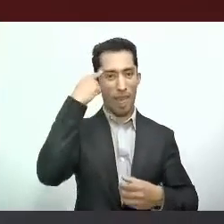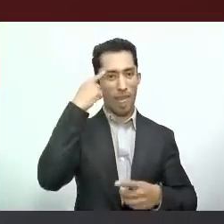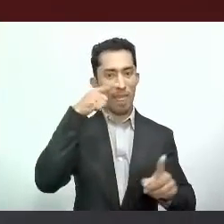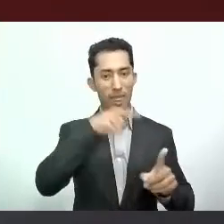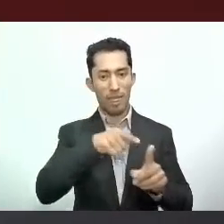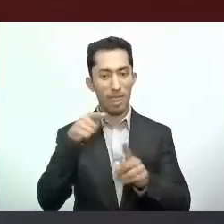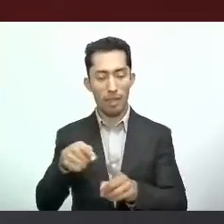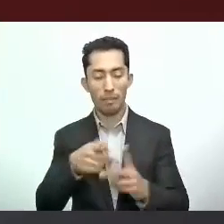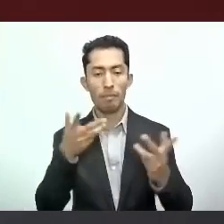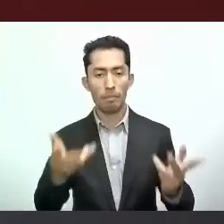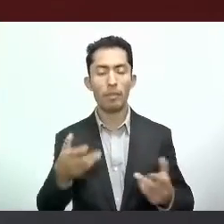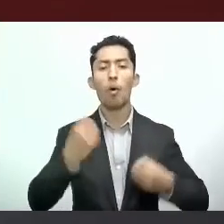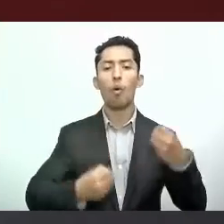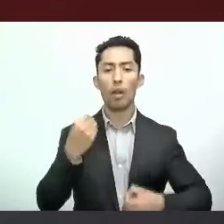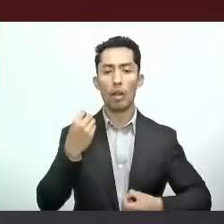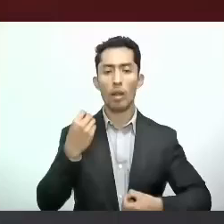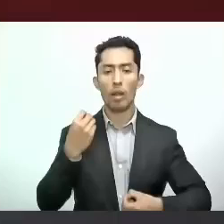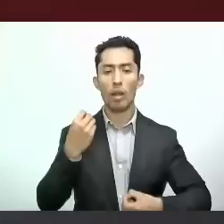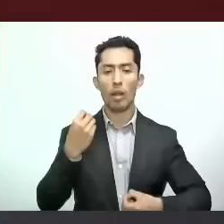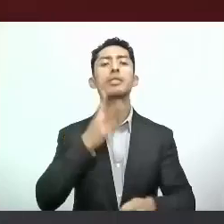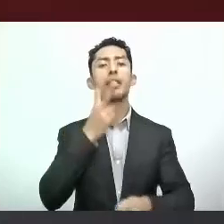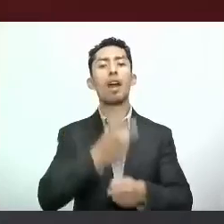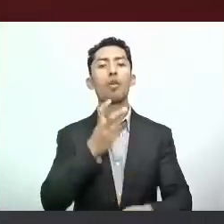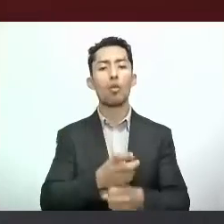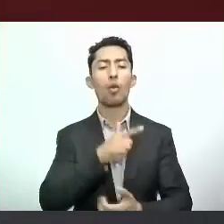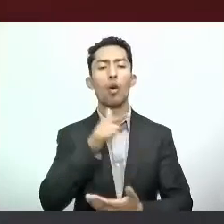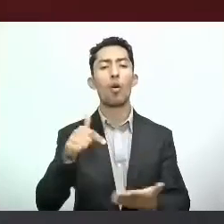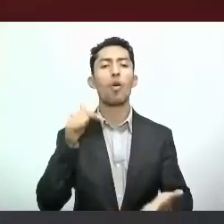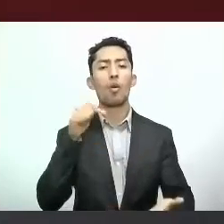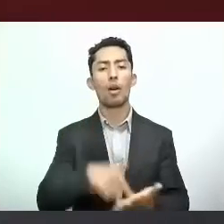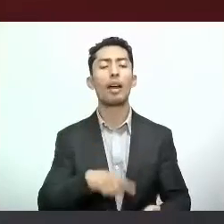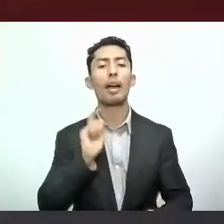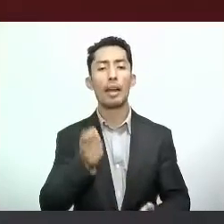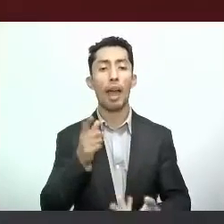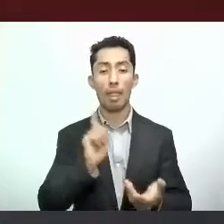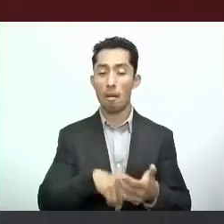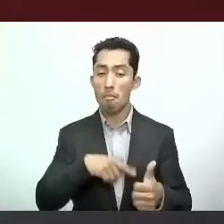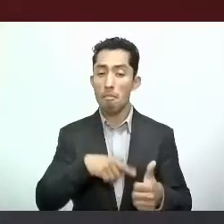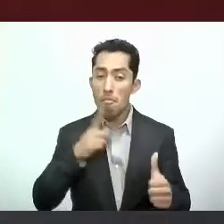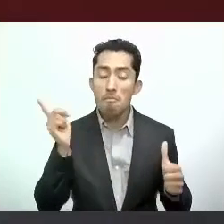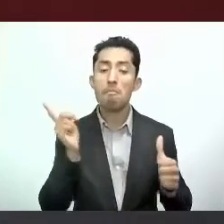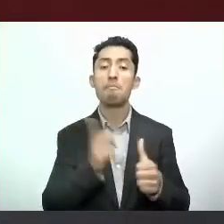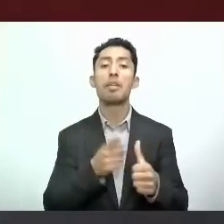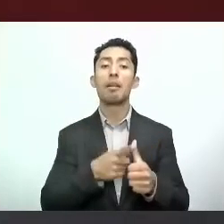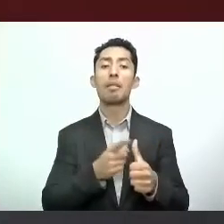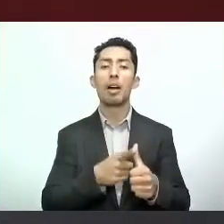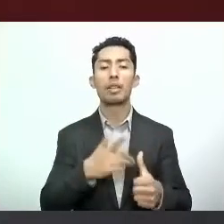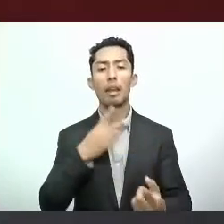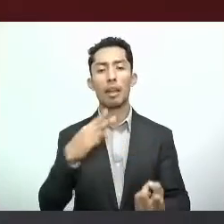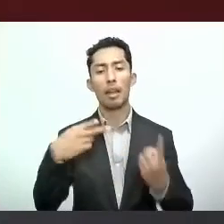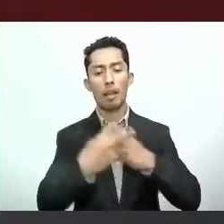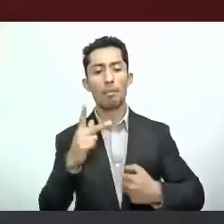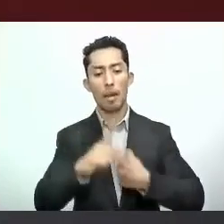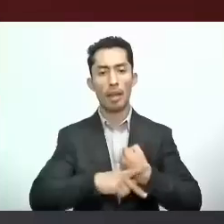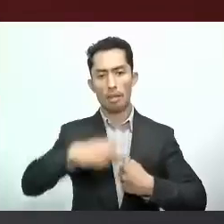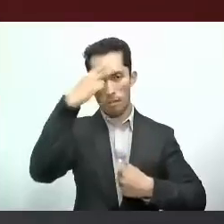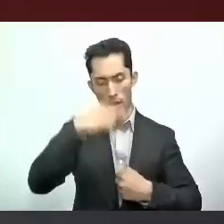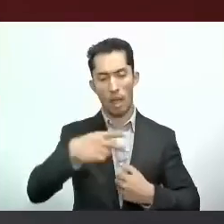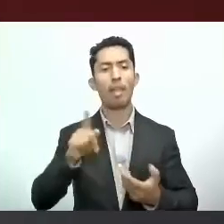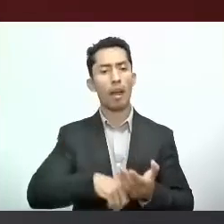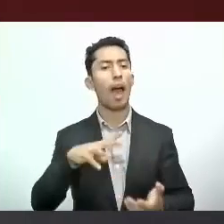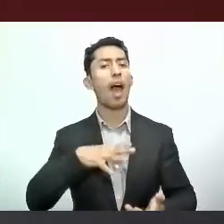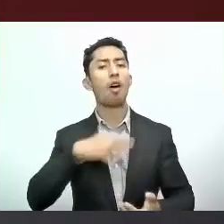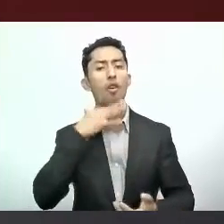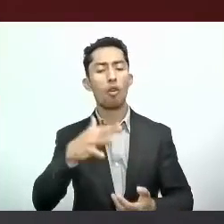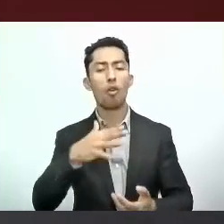los jueces ocupan el segundo lugar. Es decir, en el primer lugar de percepción en México de corrupción están los policías de